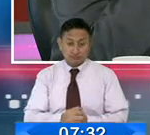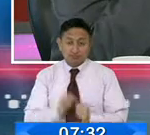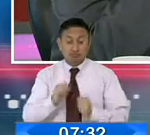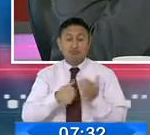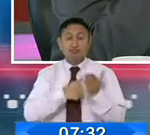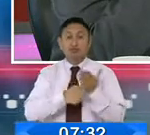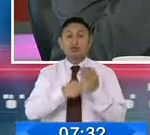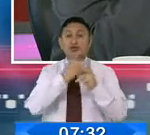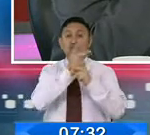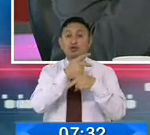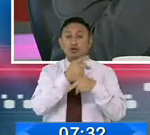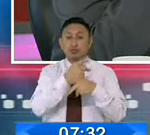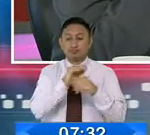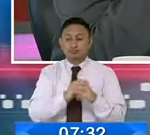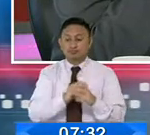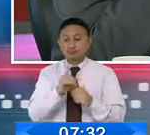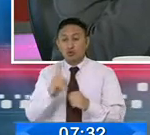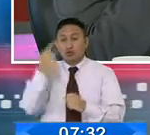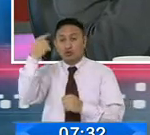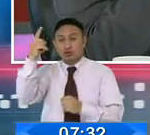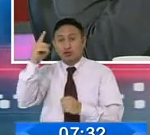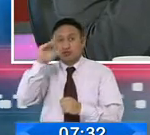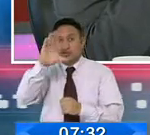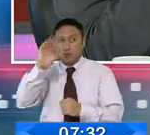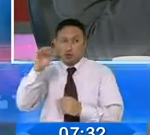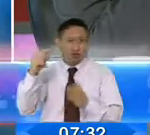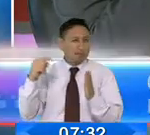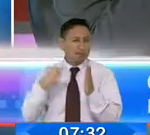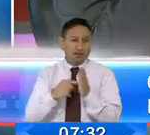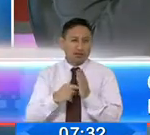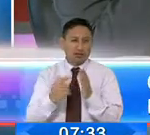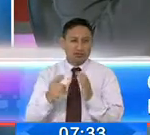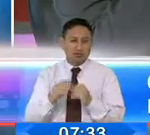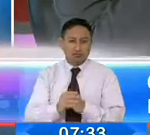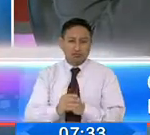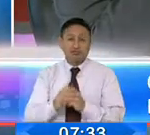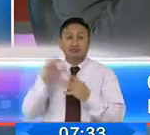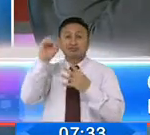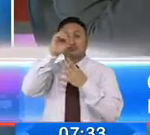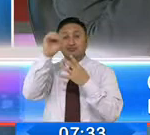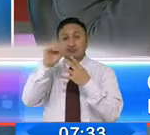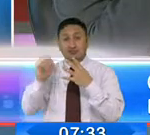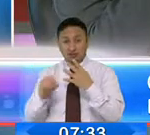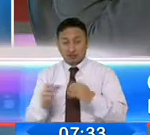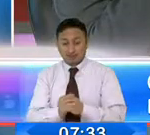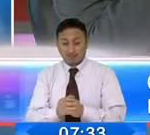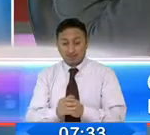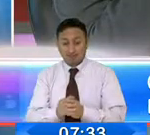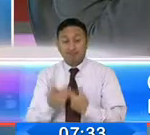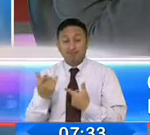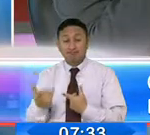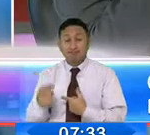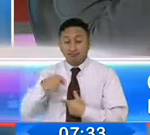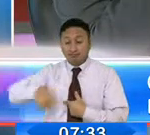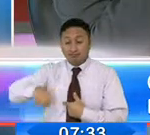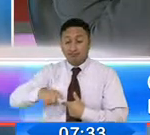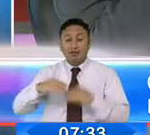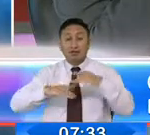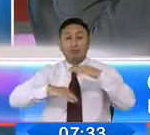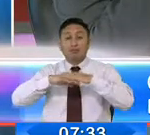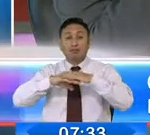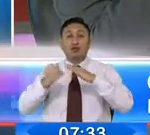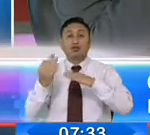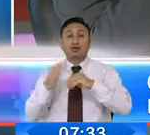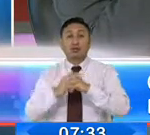de la Producción y 1.050.000 dólares a través de la CENESIT. El límite de monto para estos emprendedores es